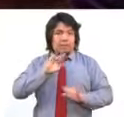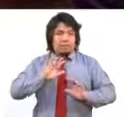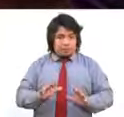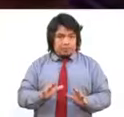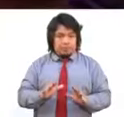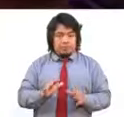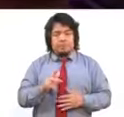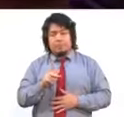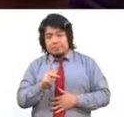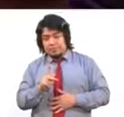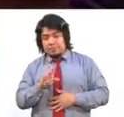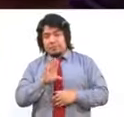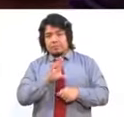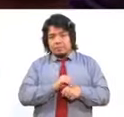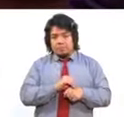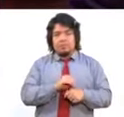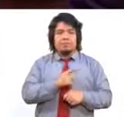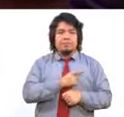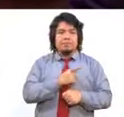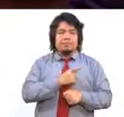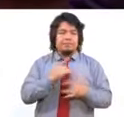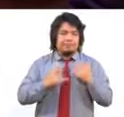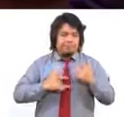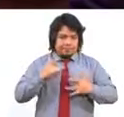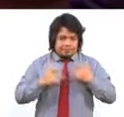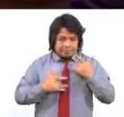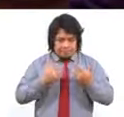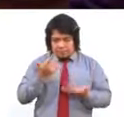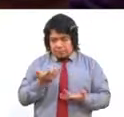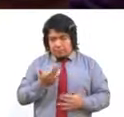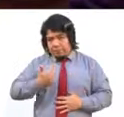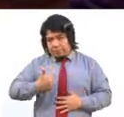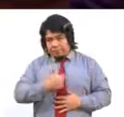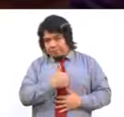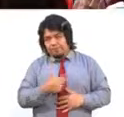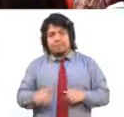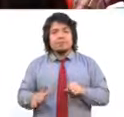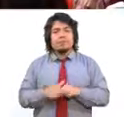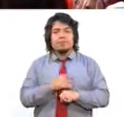me permiten, la percepción que tenemos es que